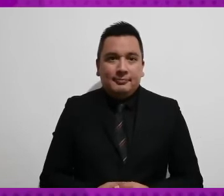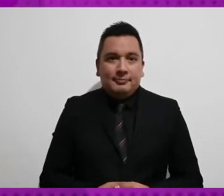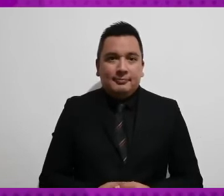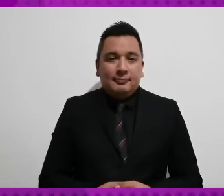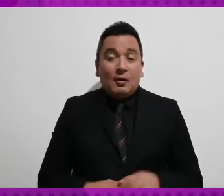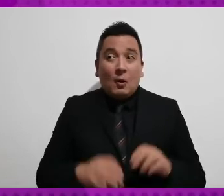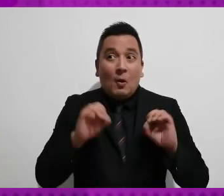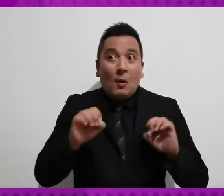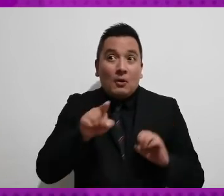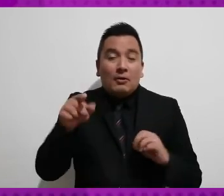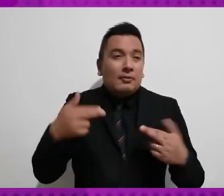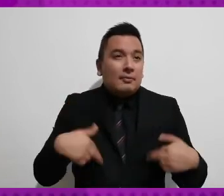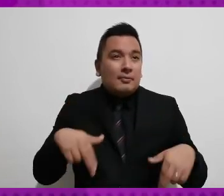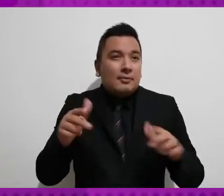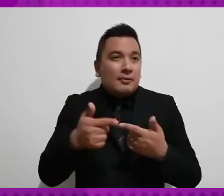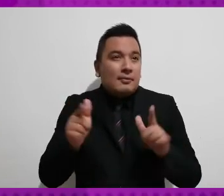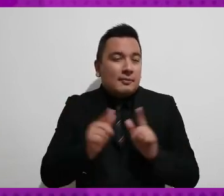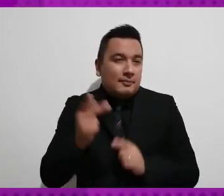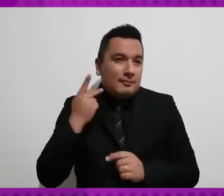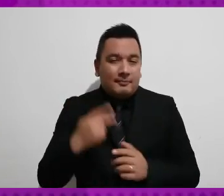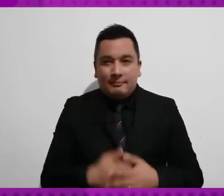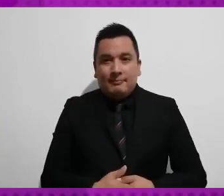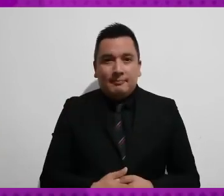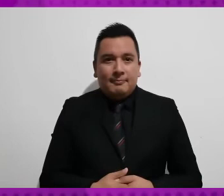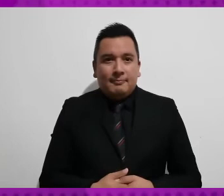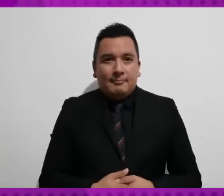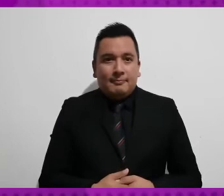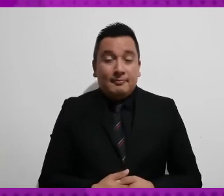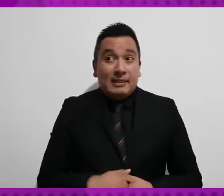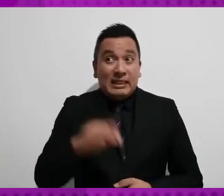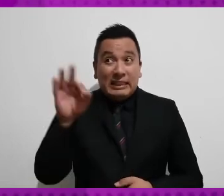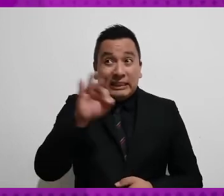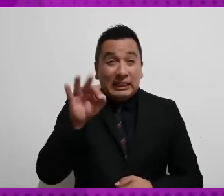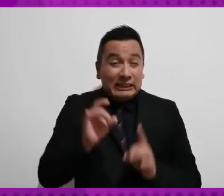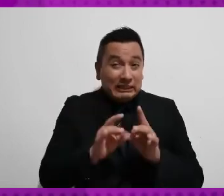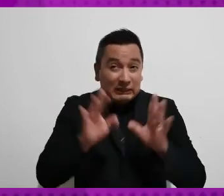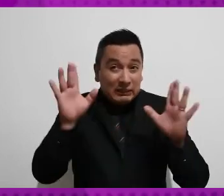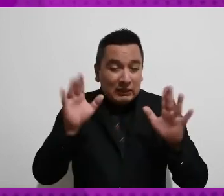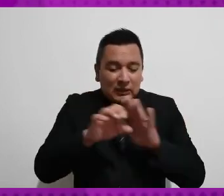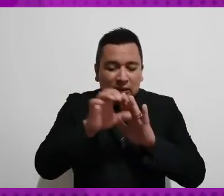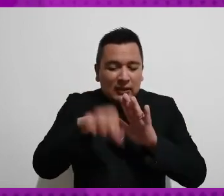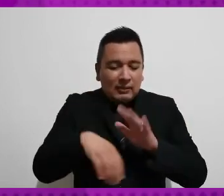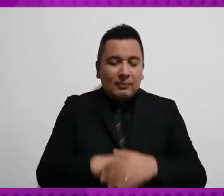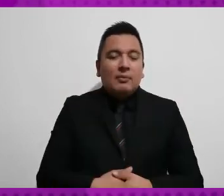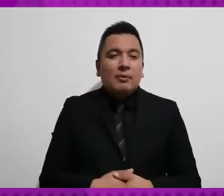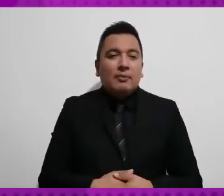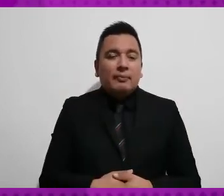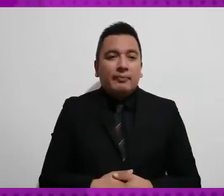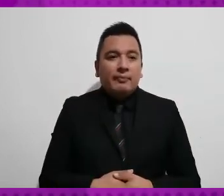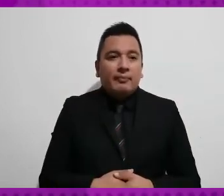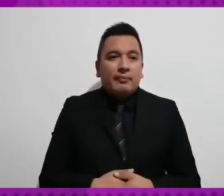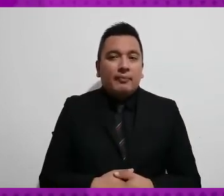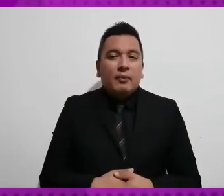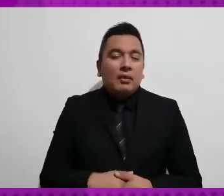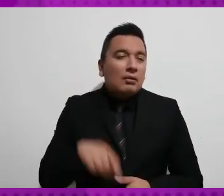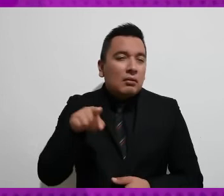o los representantes de partido político que están ahí. Si llegara a ocurrir, por ejemplo, que